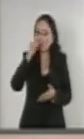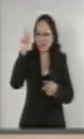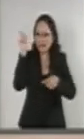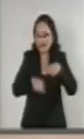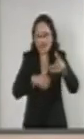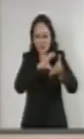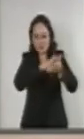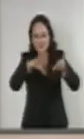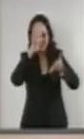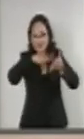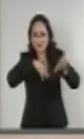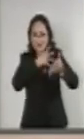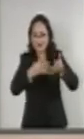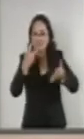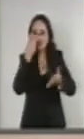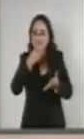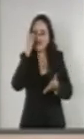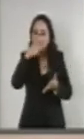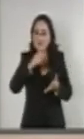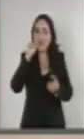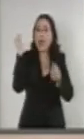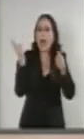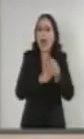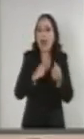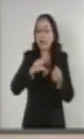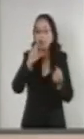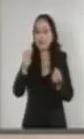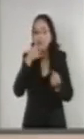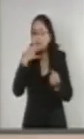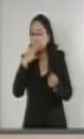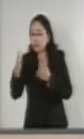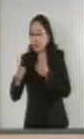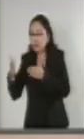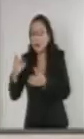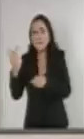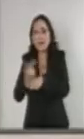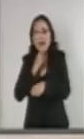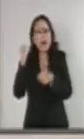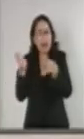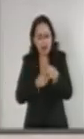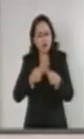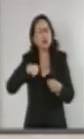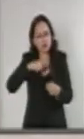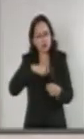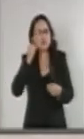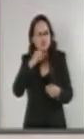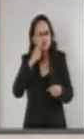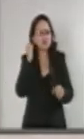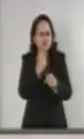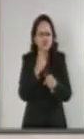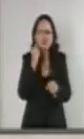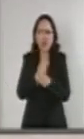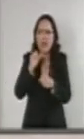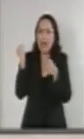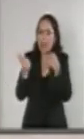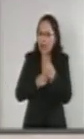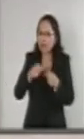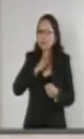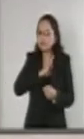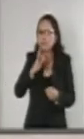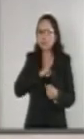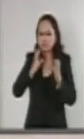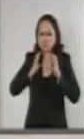de medicamentos que no tienen ningún efecto secundario, puesto que sí encontramos algunos efectos secundarios